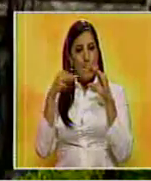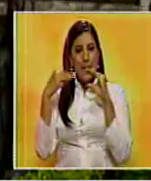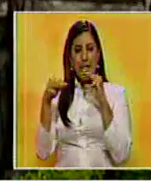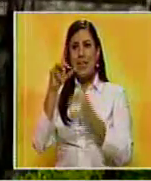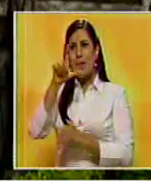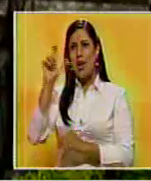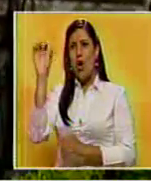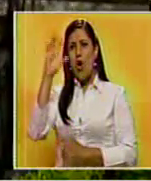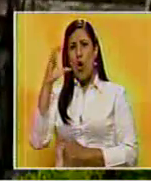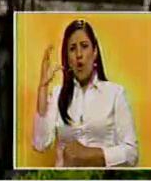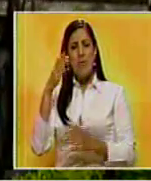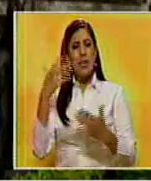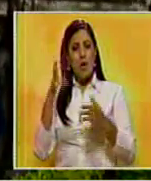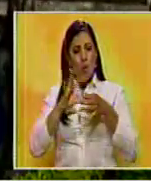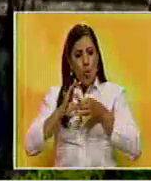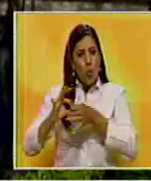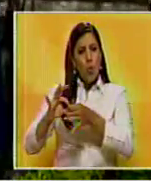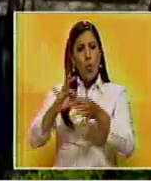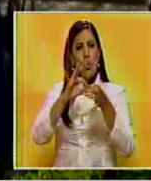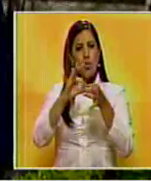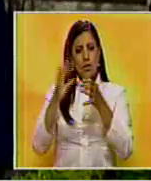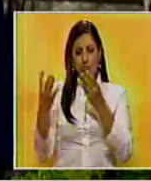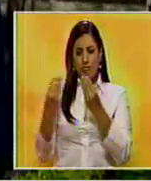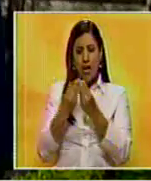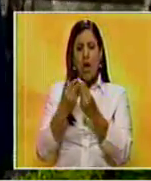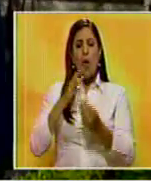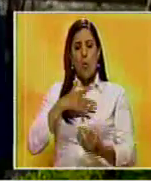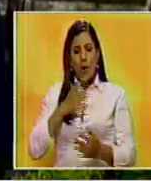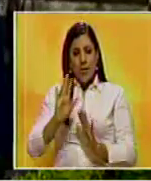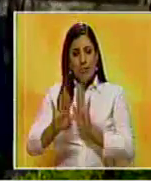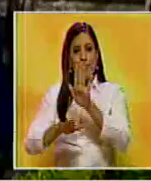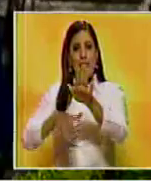dije a los colombianos es que juntos, al lado suyo, podemos dar un